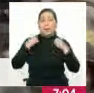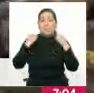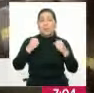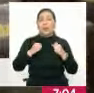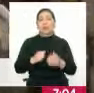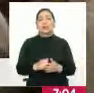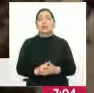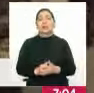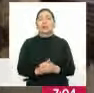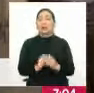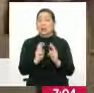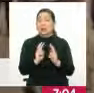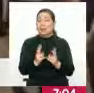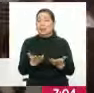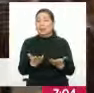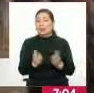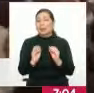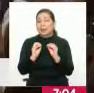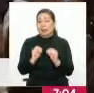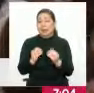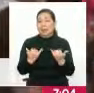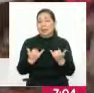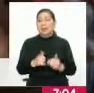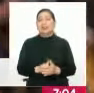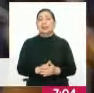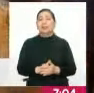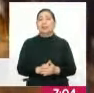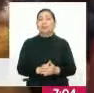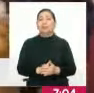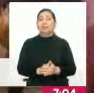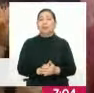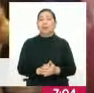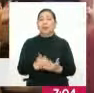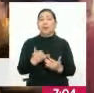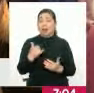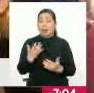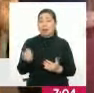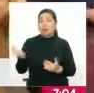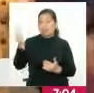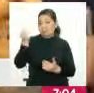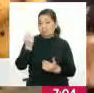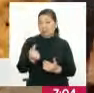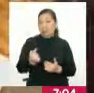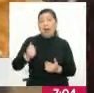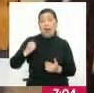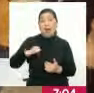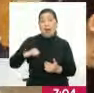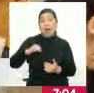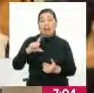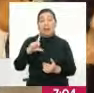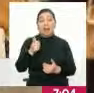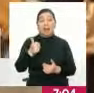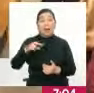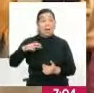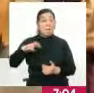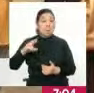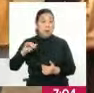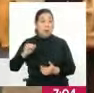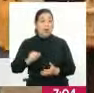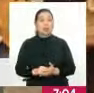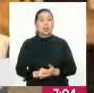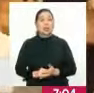manifestación mayor que se pueda dar en este punto. Acá también, Nicolás, ha llegado el alcalde de La Molina, estamos hablando del